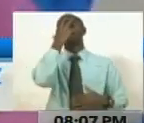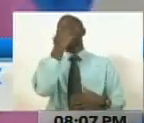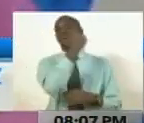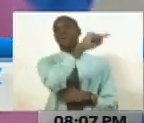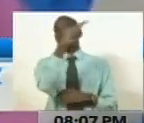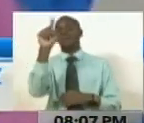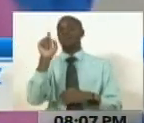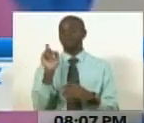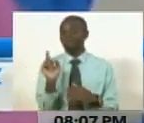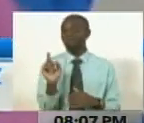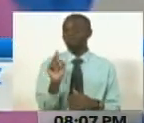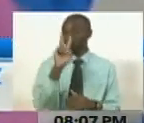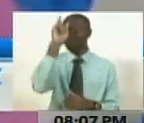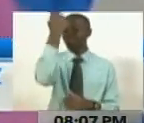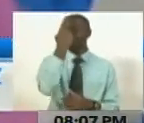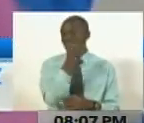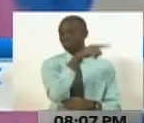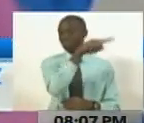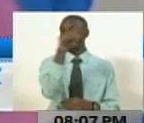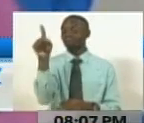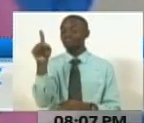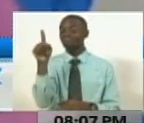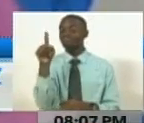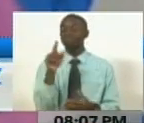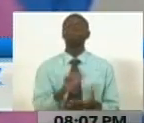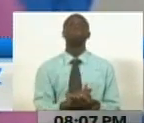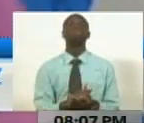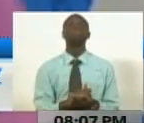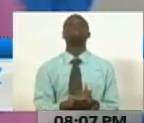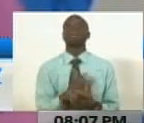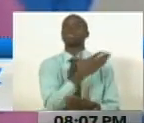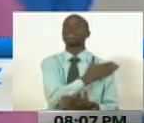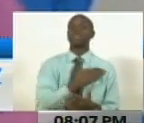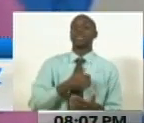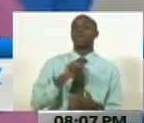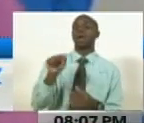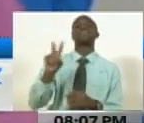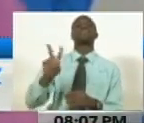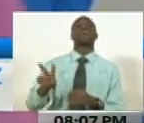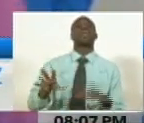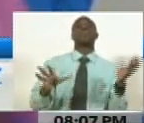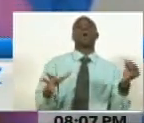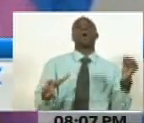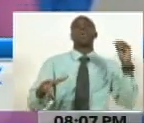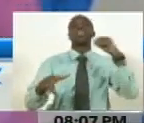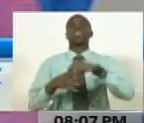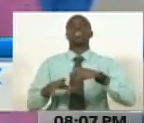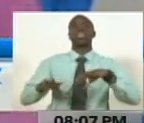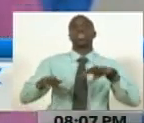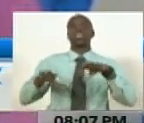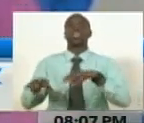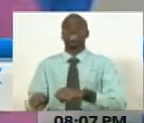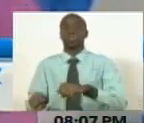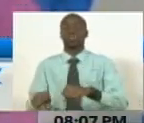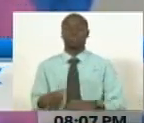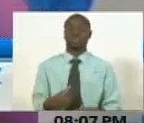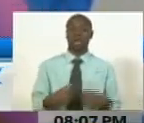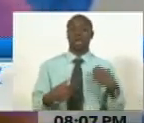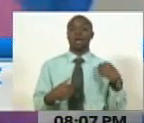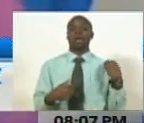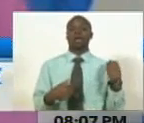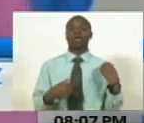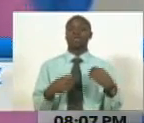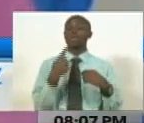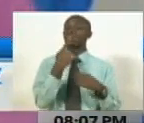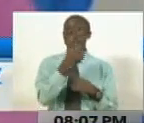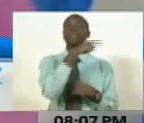que pretende es la intervención. Y yo les voy a decir,